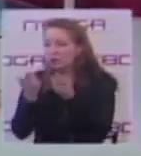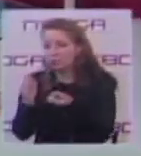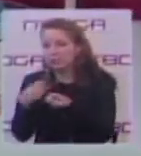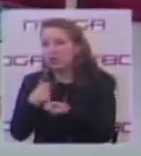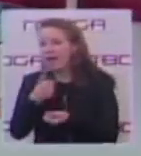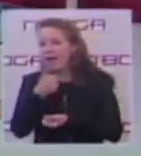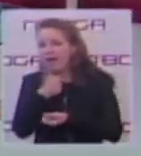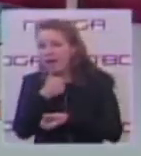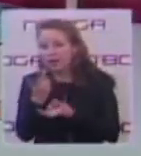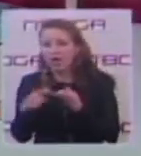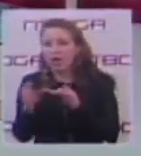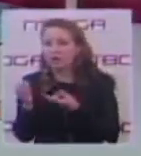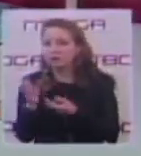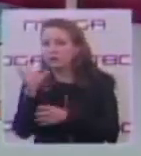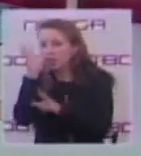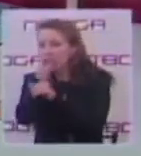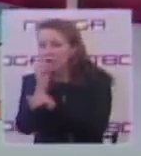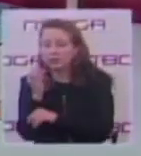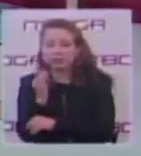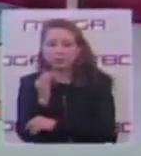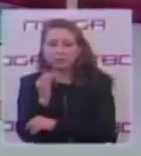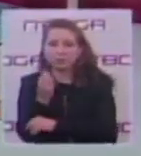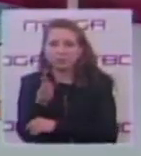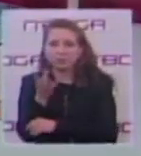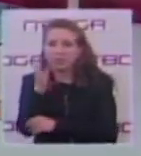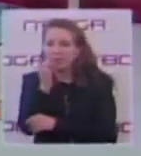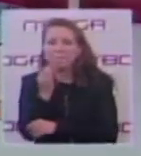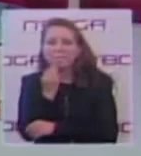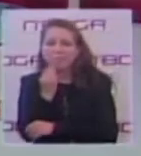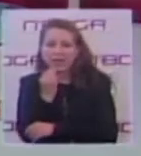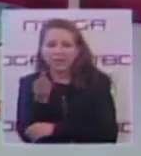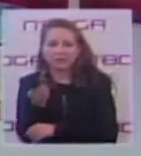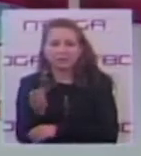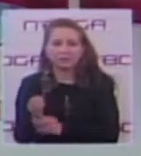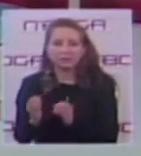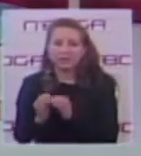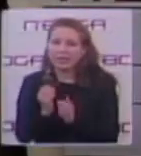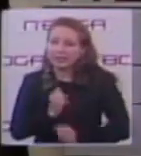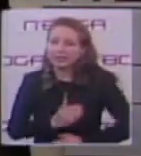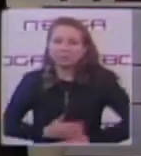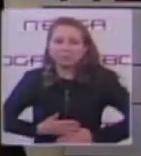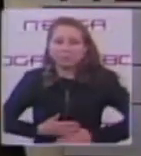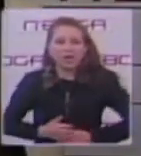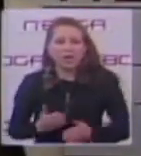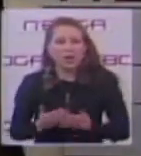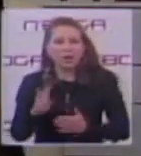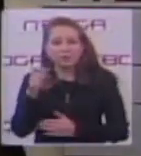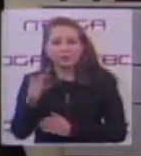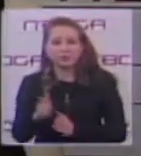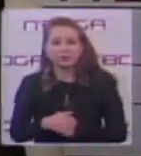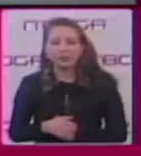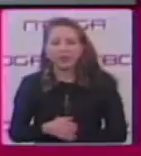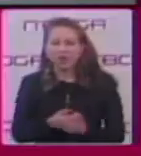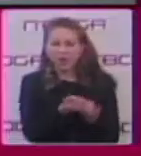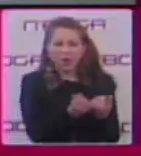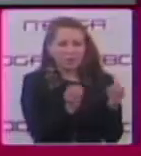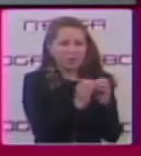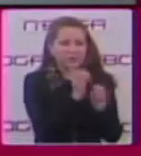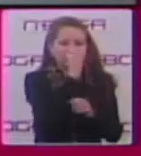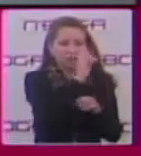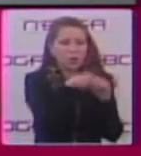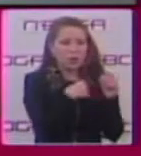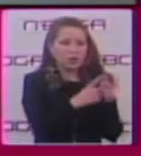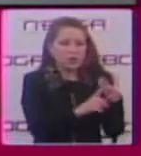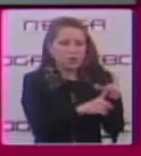almuerzo, para una cena, que pueden dejar satisfecho a cualquier comensal. ¿Y qué fue lo más difícil en el momento